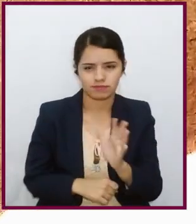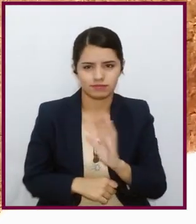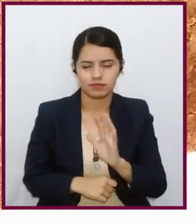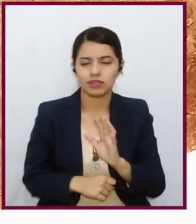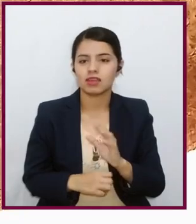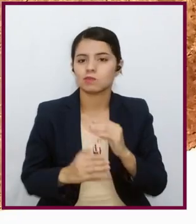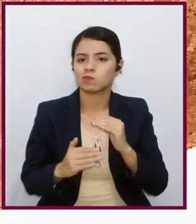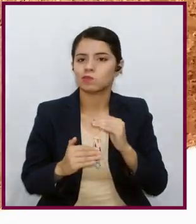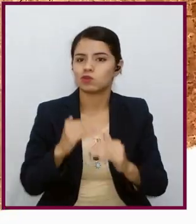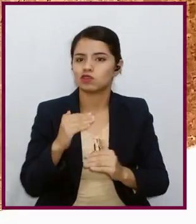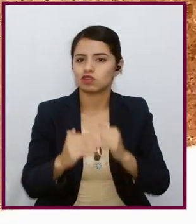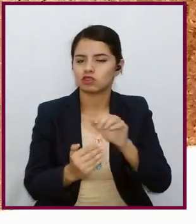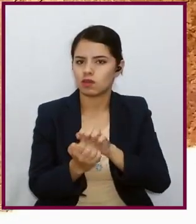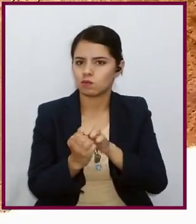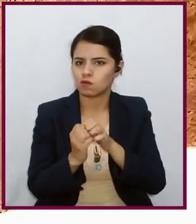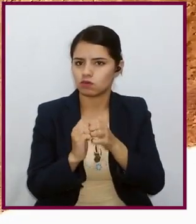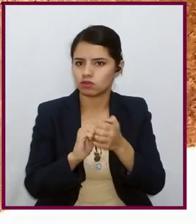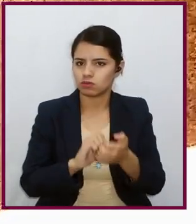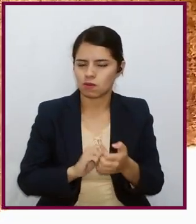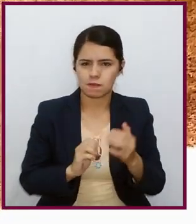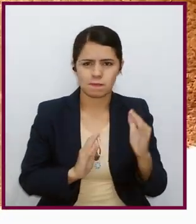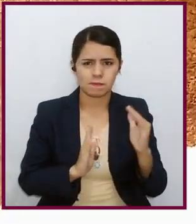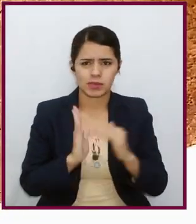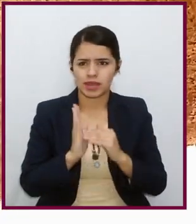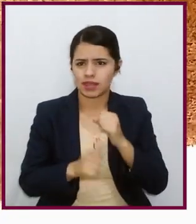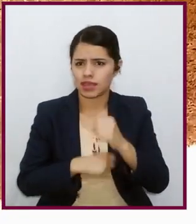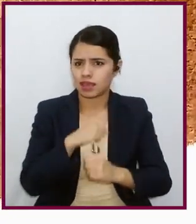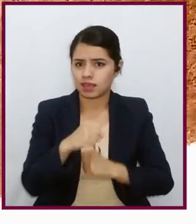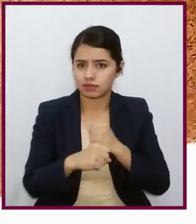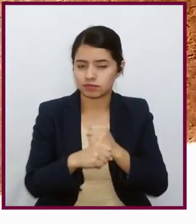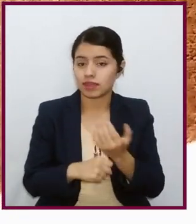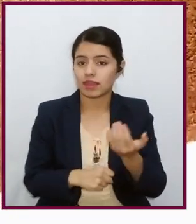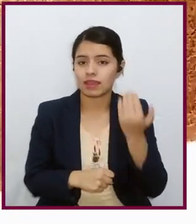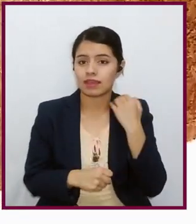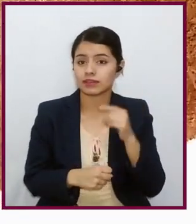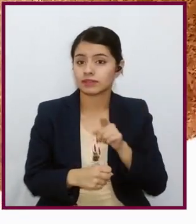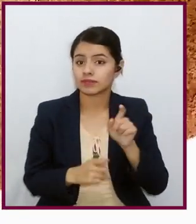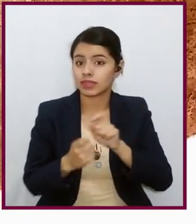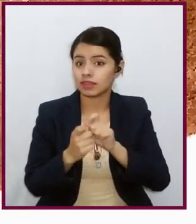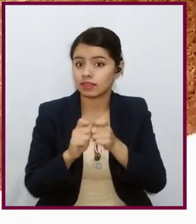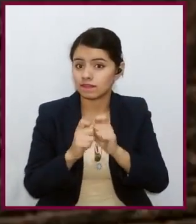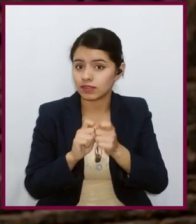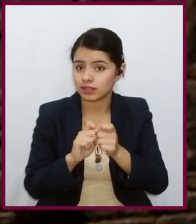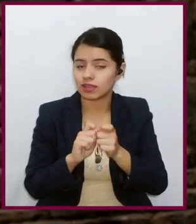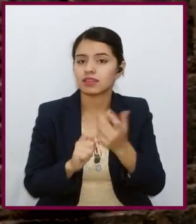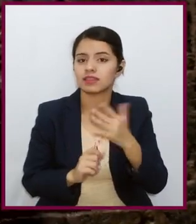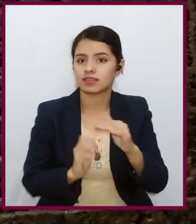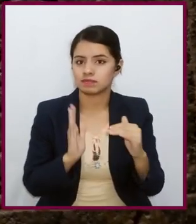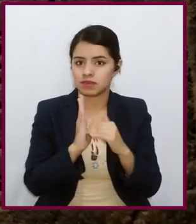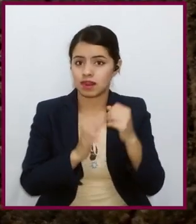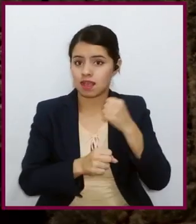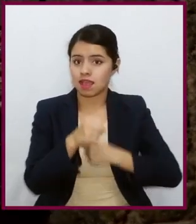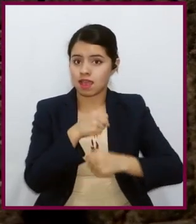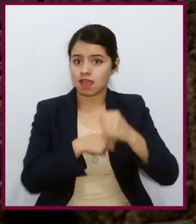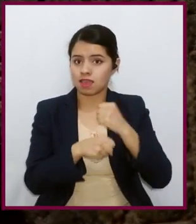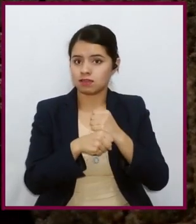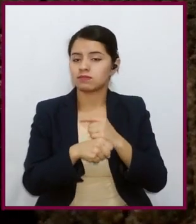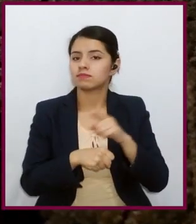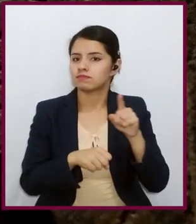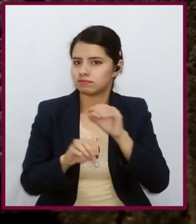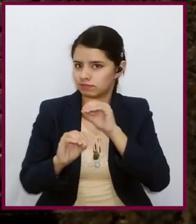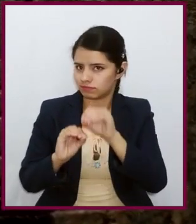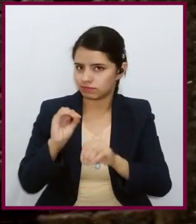es una herramienta. Esto se ha vuelto tan importante que existe un concepto llamado phubbing, que